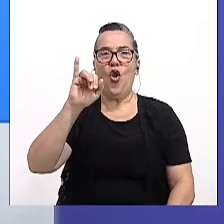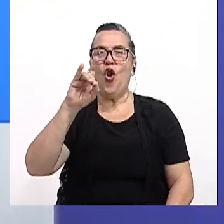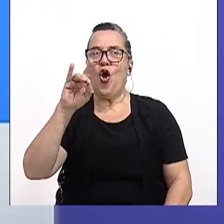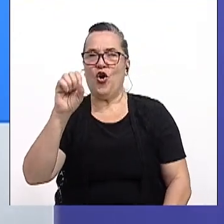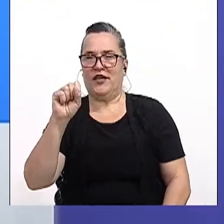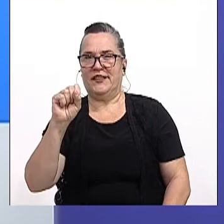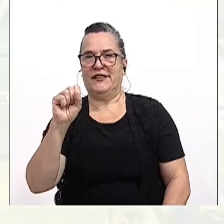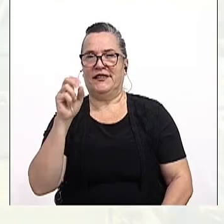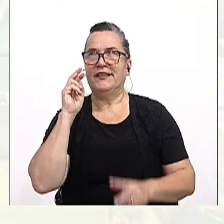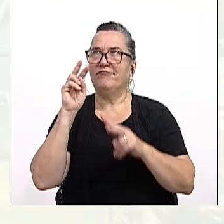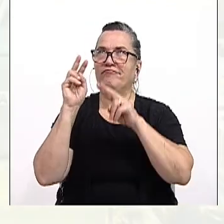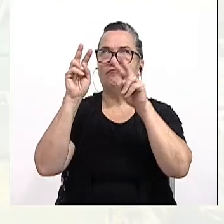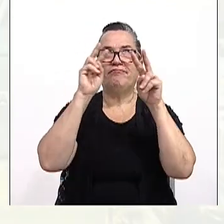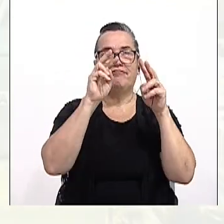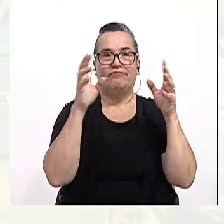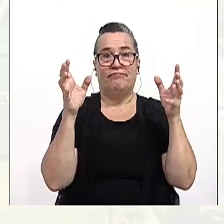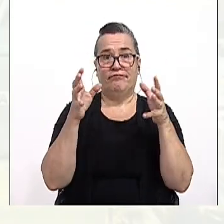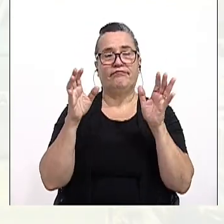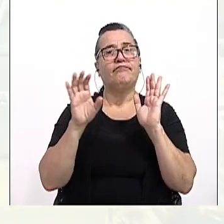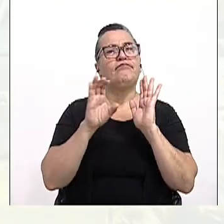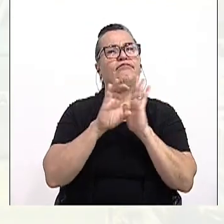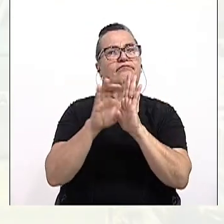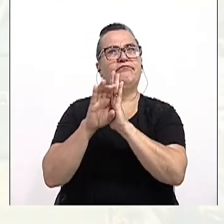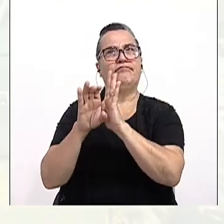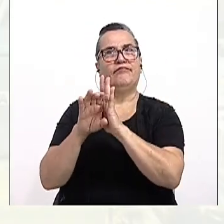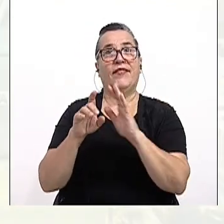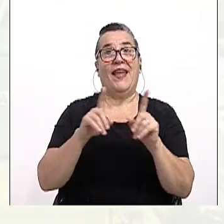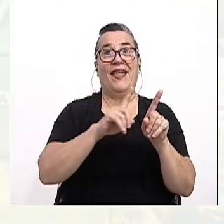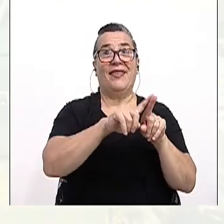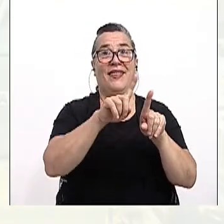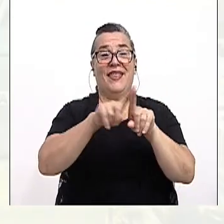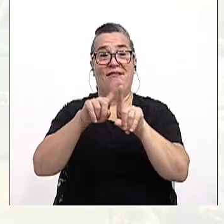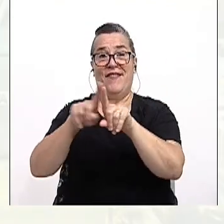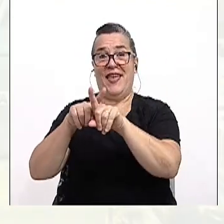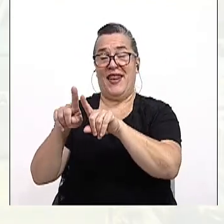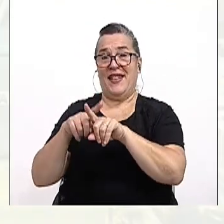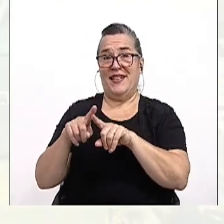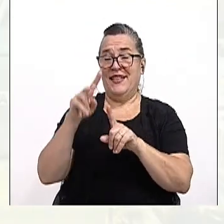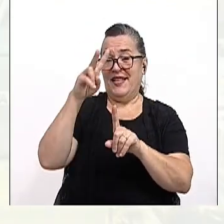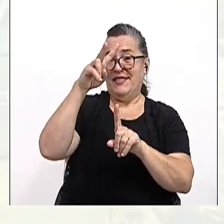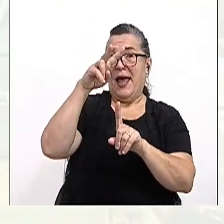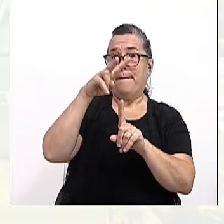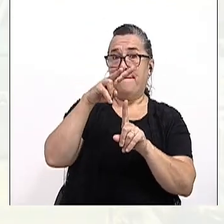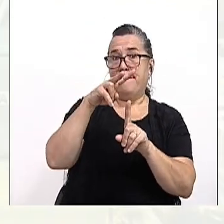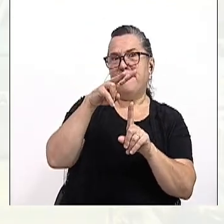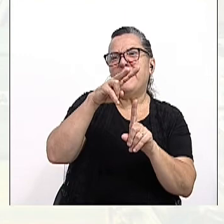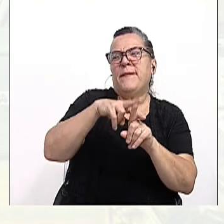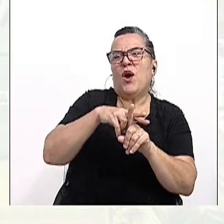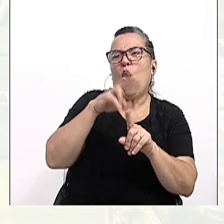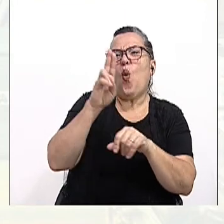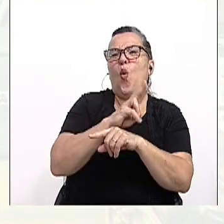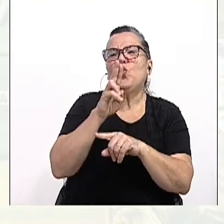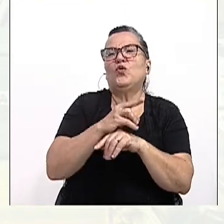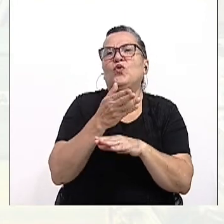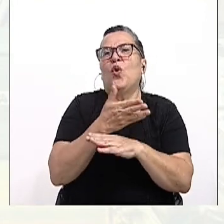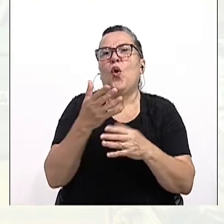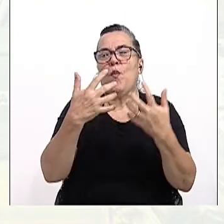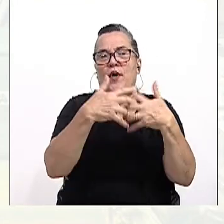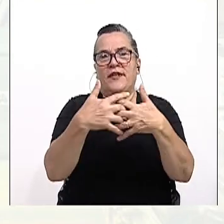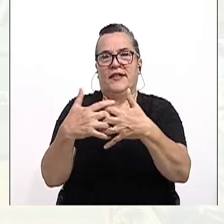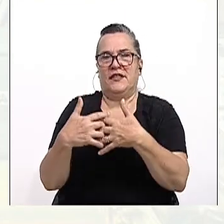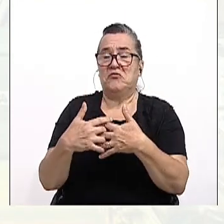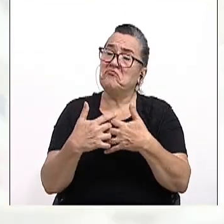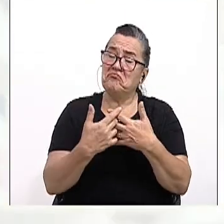ejemplos más en las diferentes aplicaciones en la industria. Por ejemplo, en